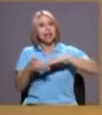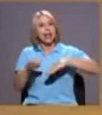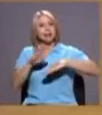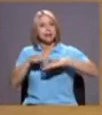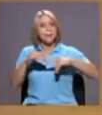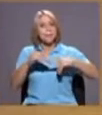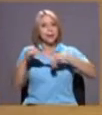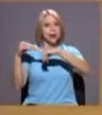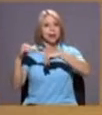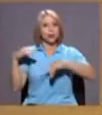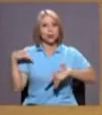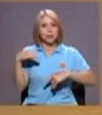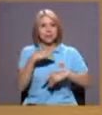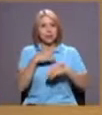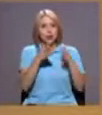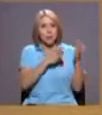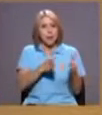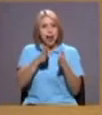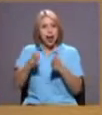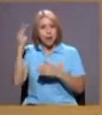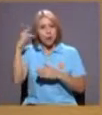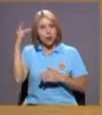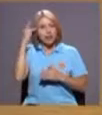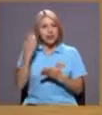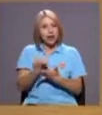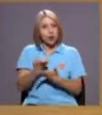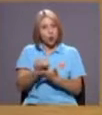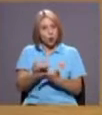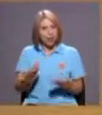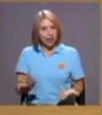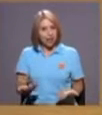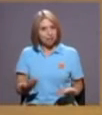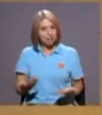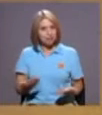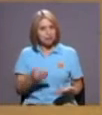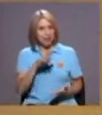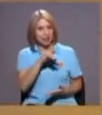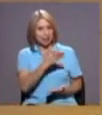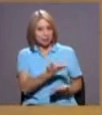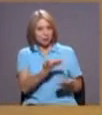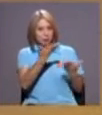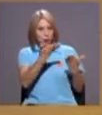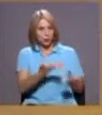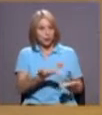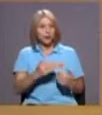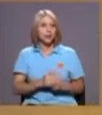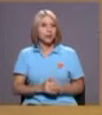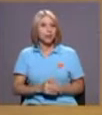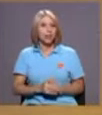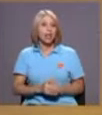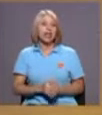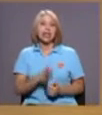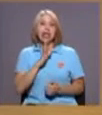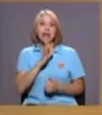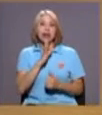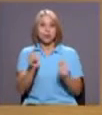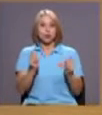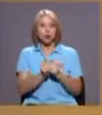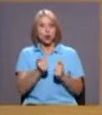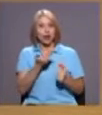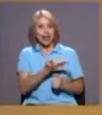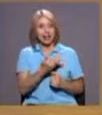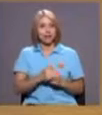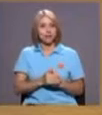Planificación y Política Económica, es nuestro invitado, y hablaremos con